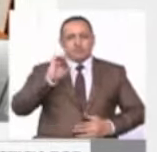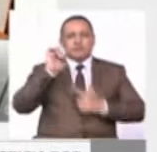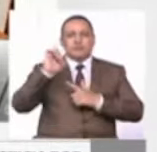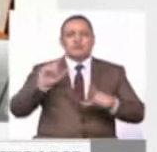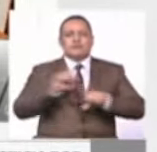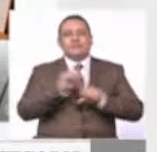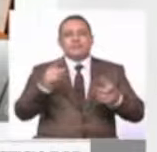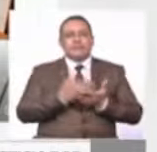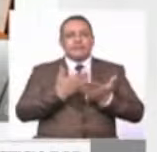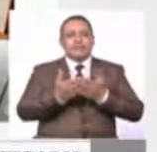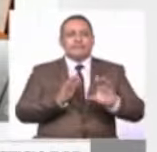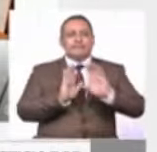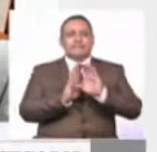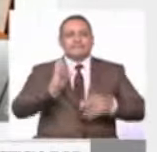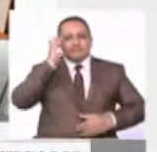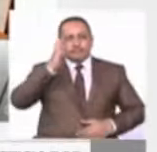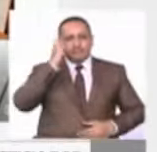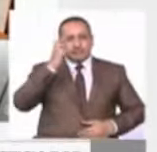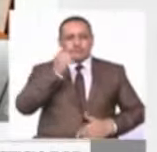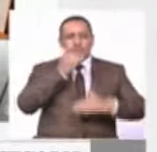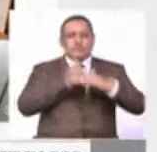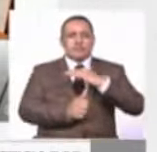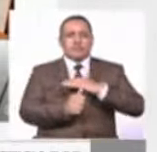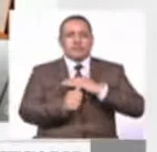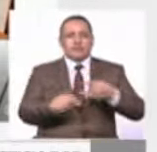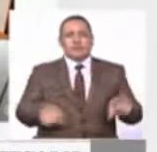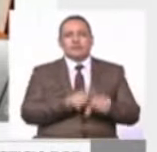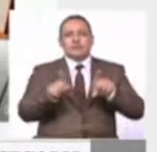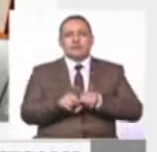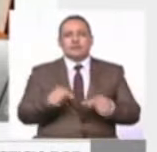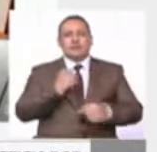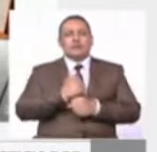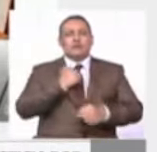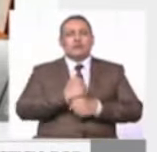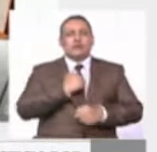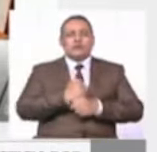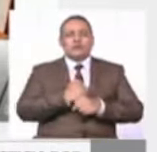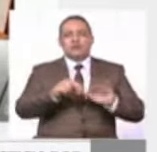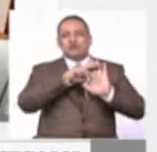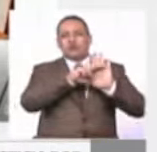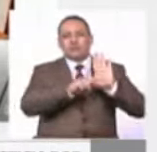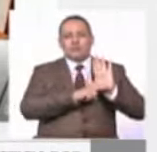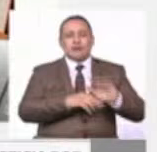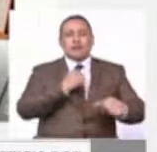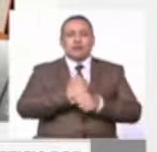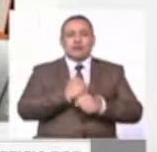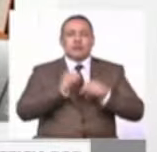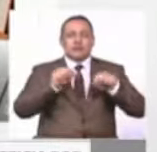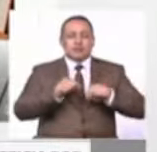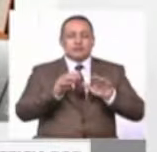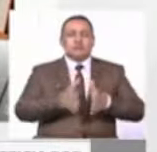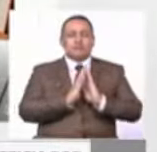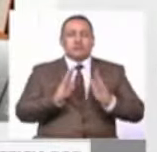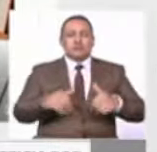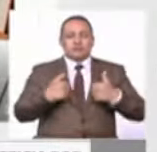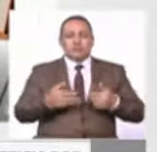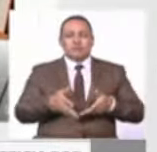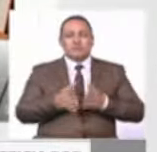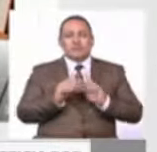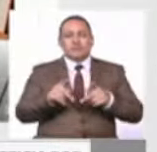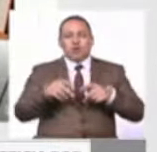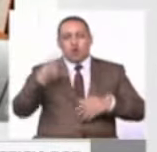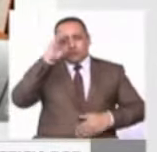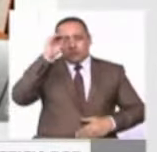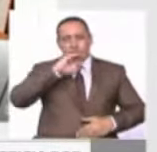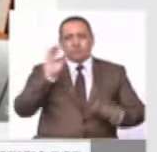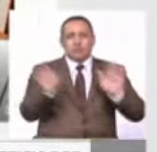está previsto en la Constitución es una norma interna es una norma laboral entonces obviamente en eso sí servir tiene incidencia no